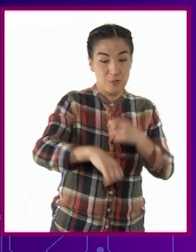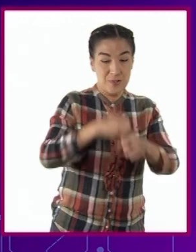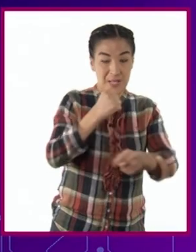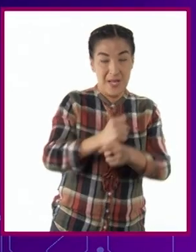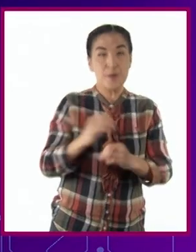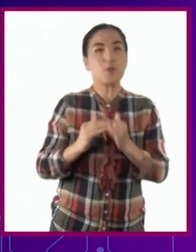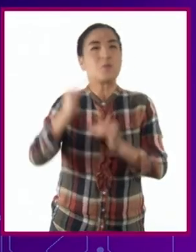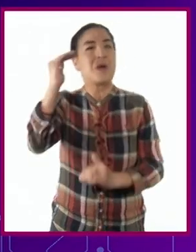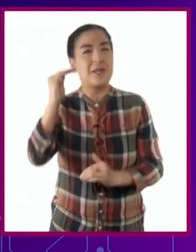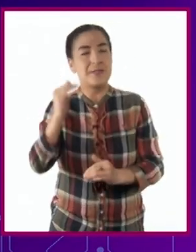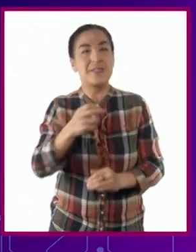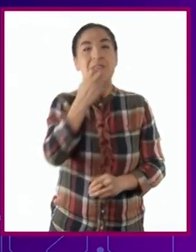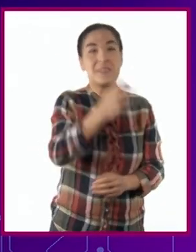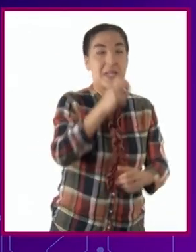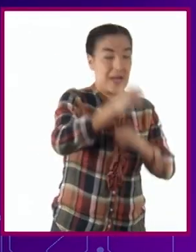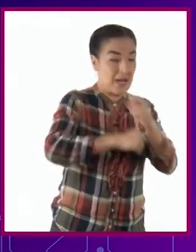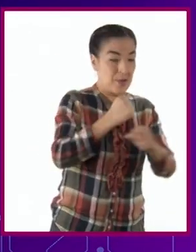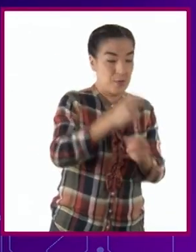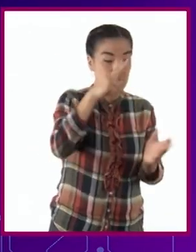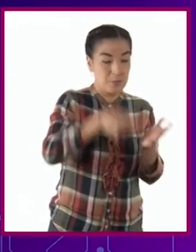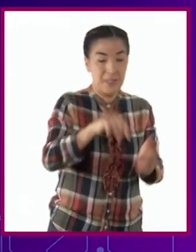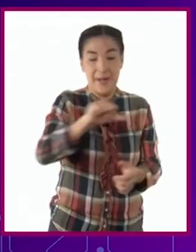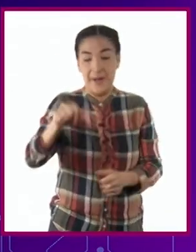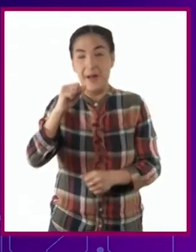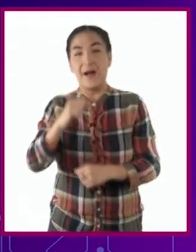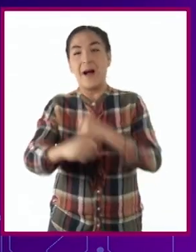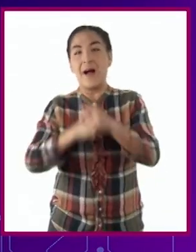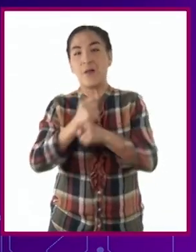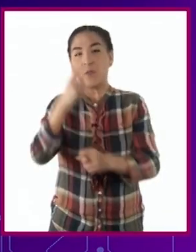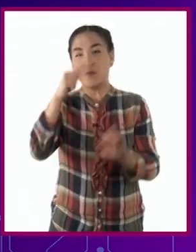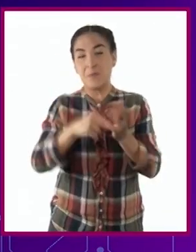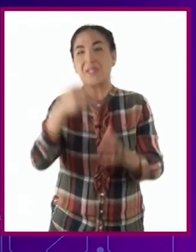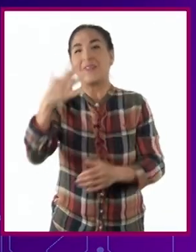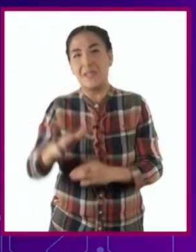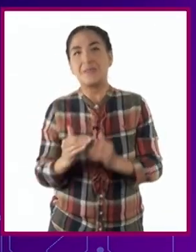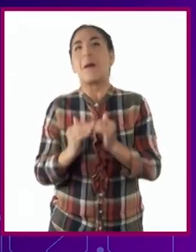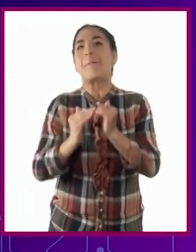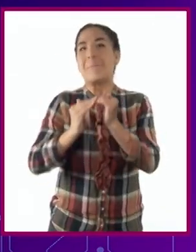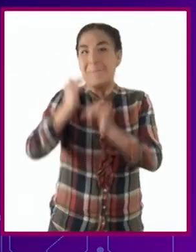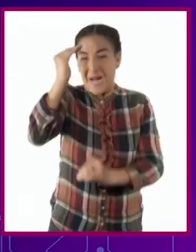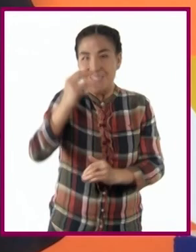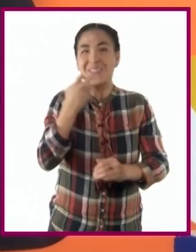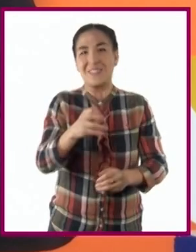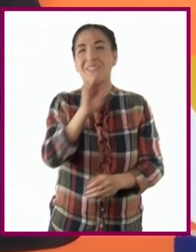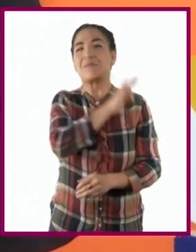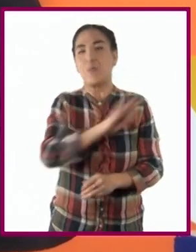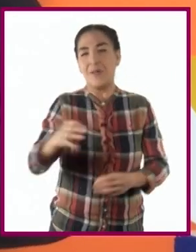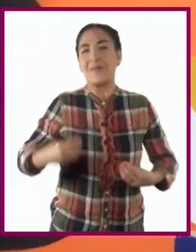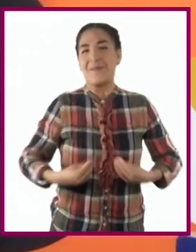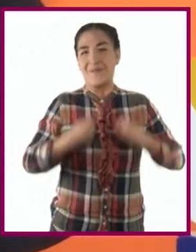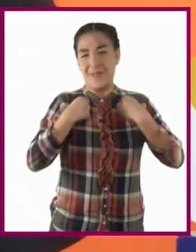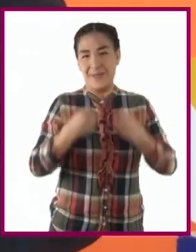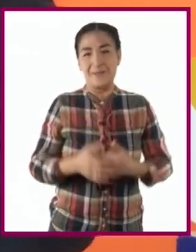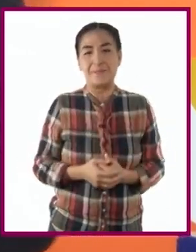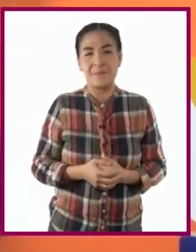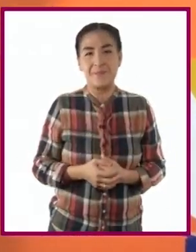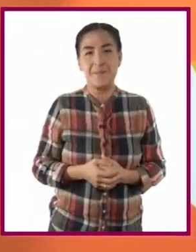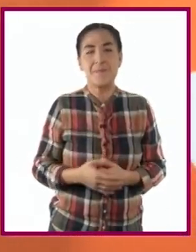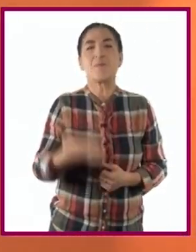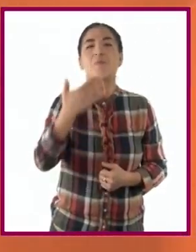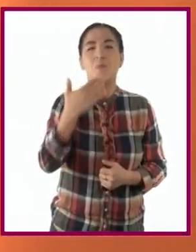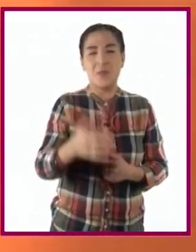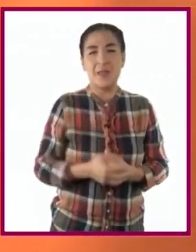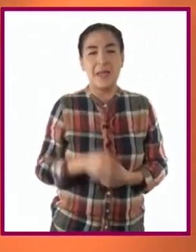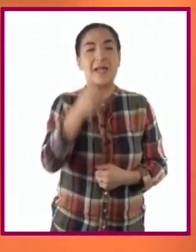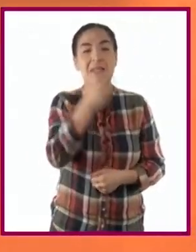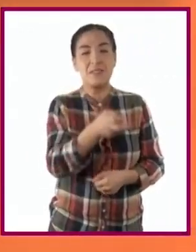año 2000 al año 2010 es el menor crecimiento de esperanza de vida. Muy bien, maestro Valentín. Así